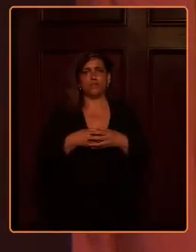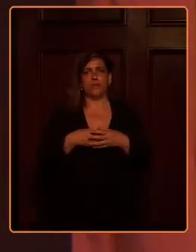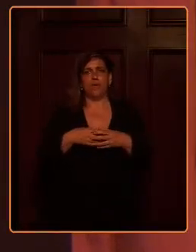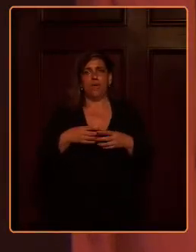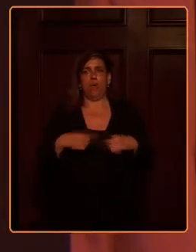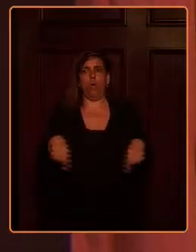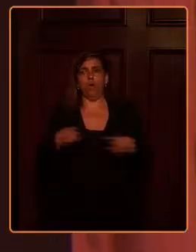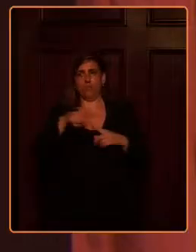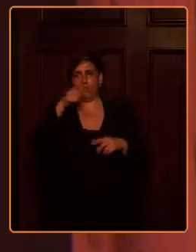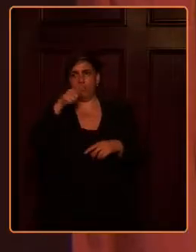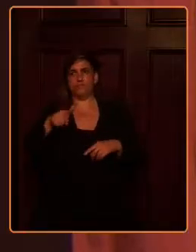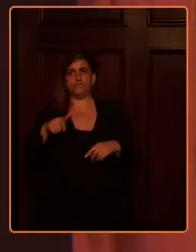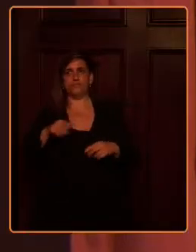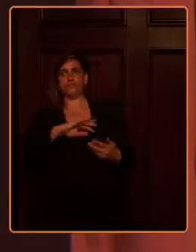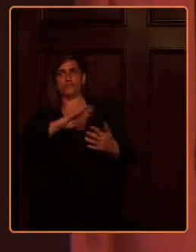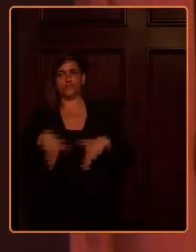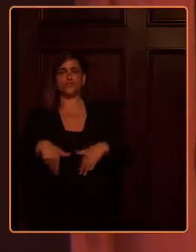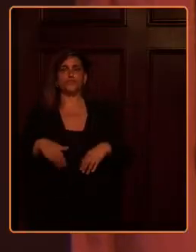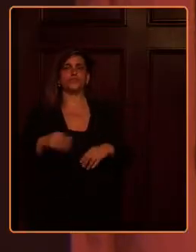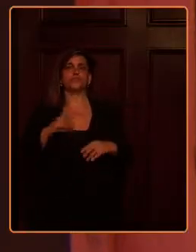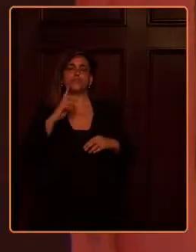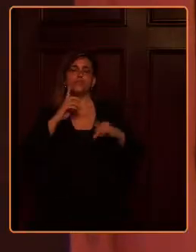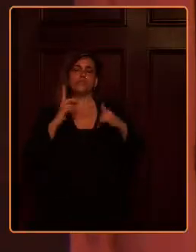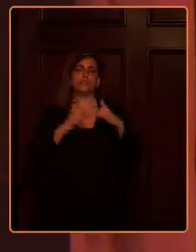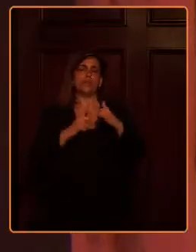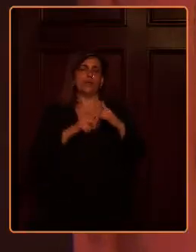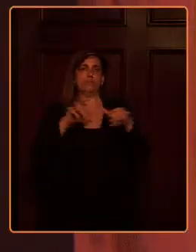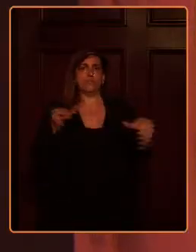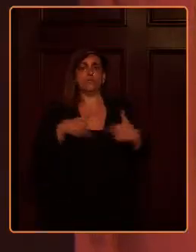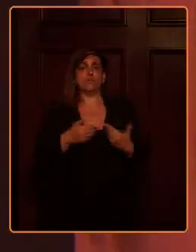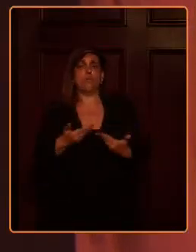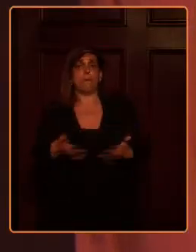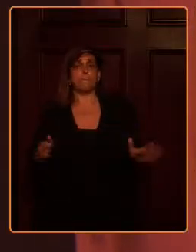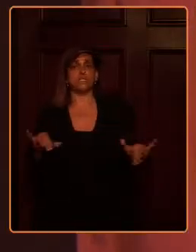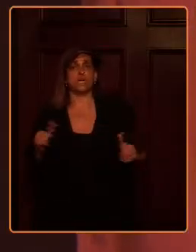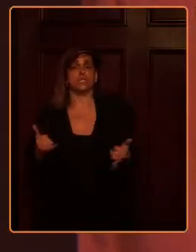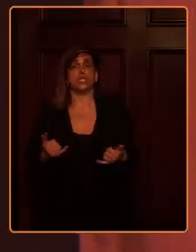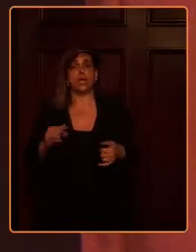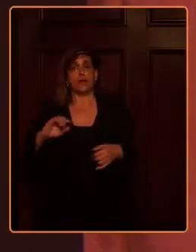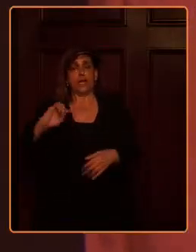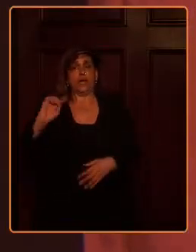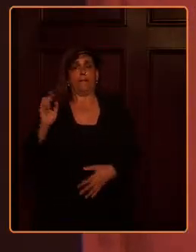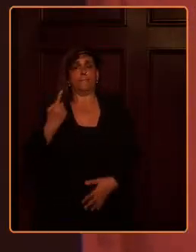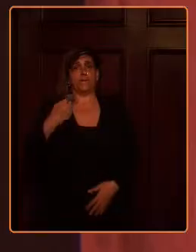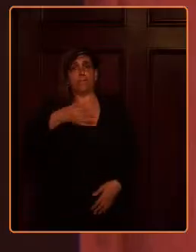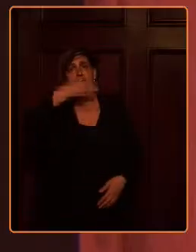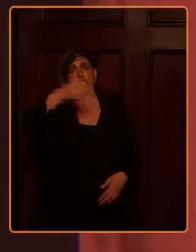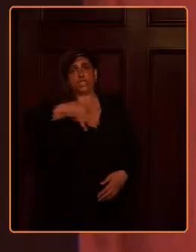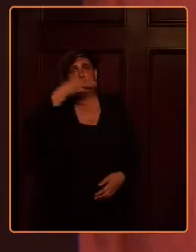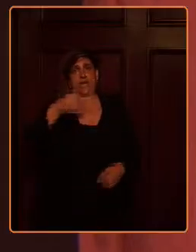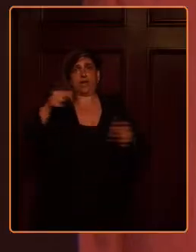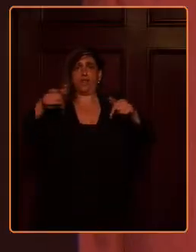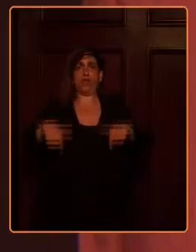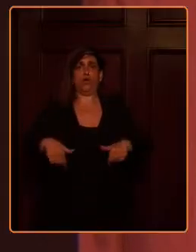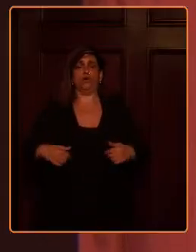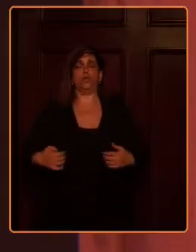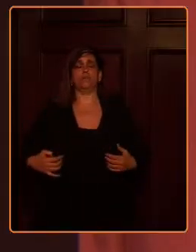de manera remota. Bueno, y ya vamos a empezar a introducir la primera charla de la